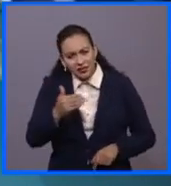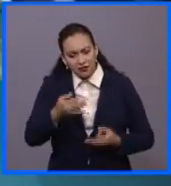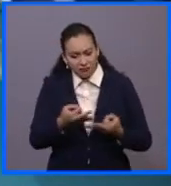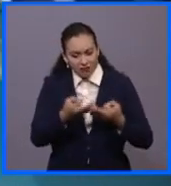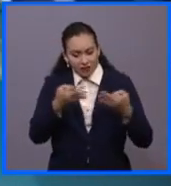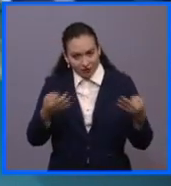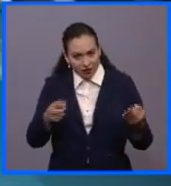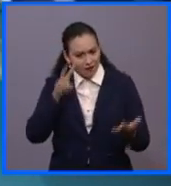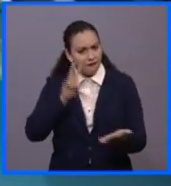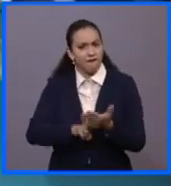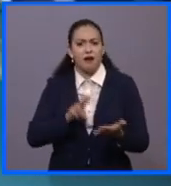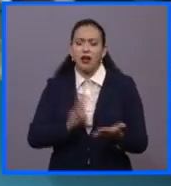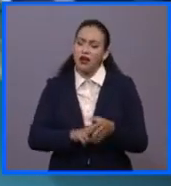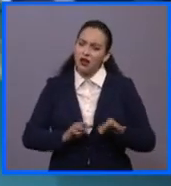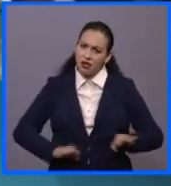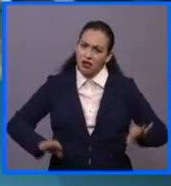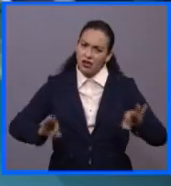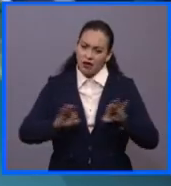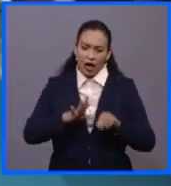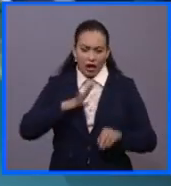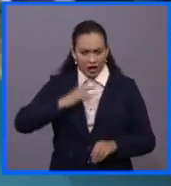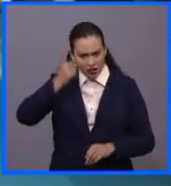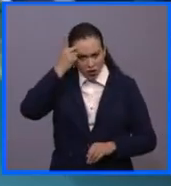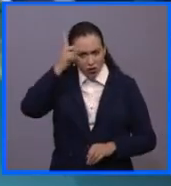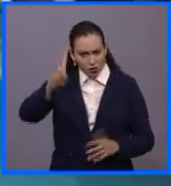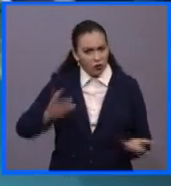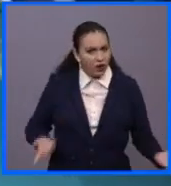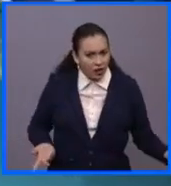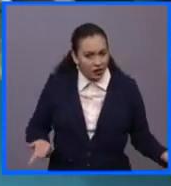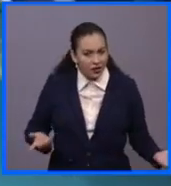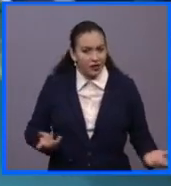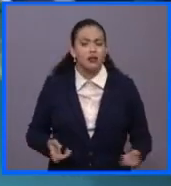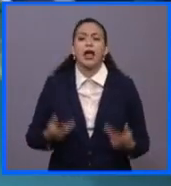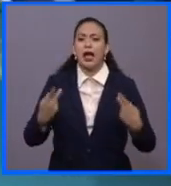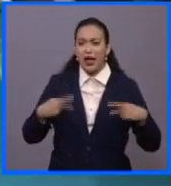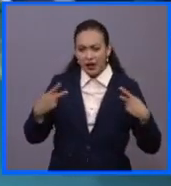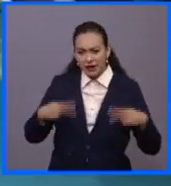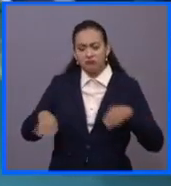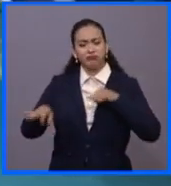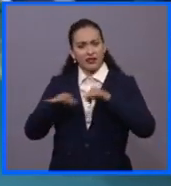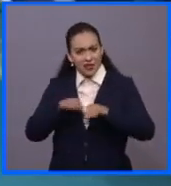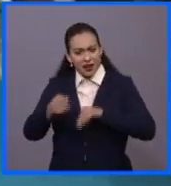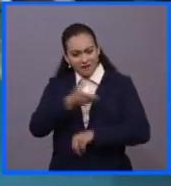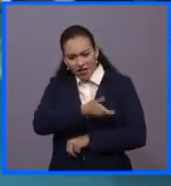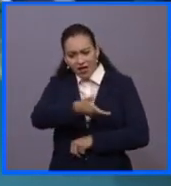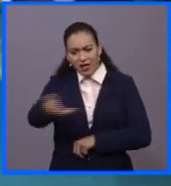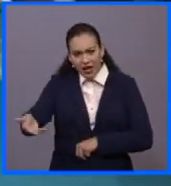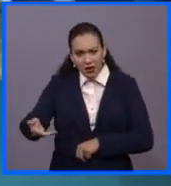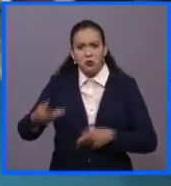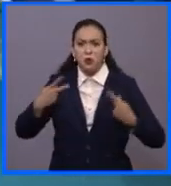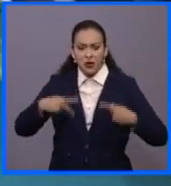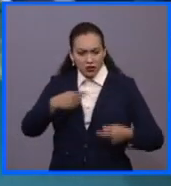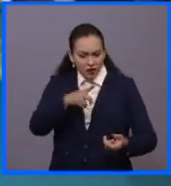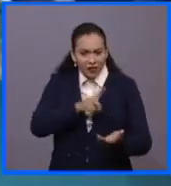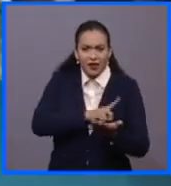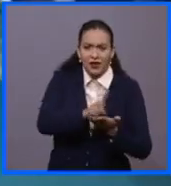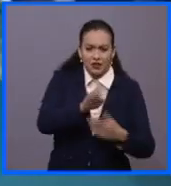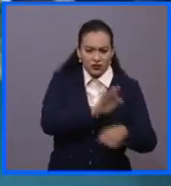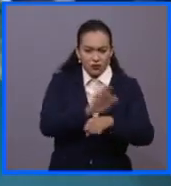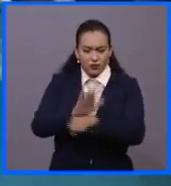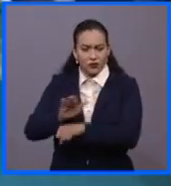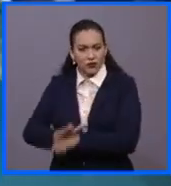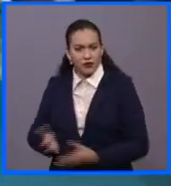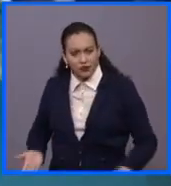destino. Aquí se despliega el arte sutil del proceso, no como el laberinto